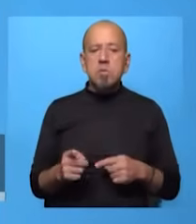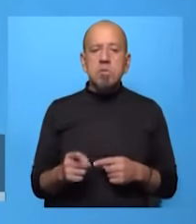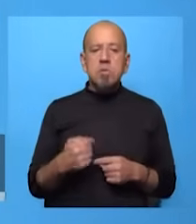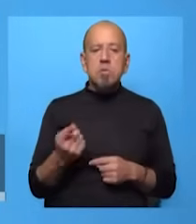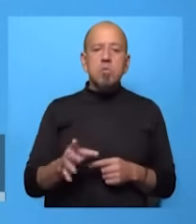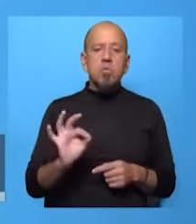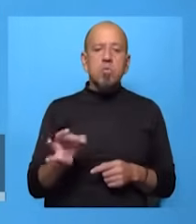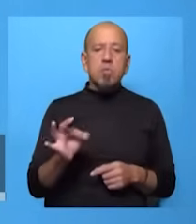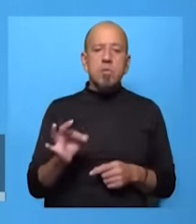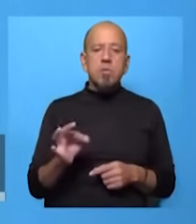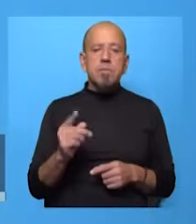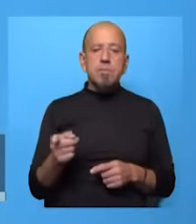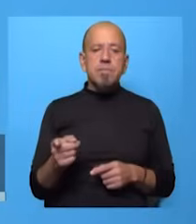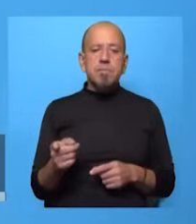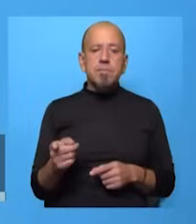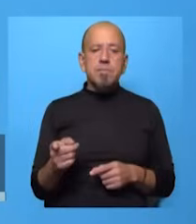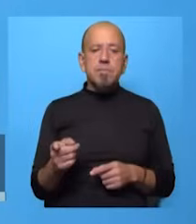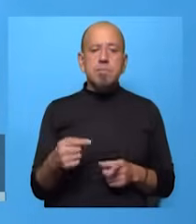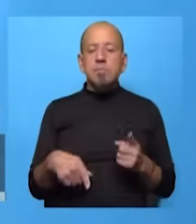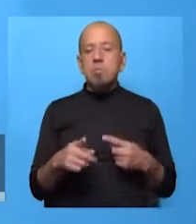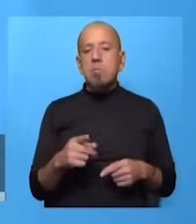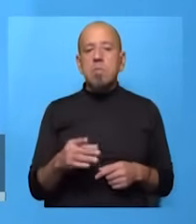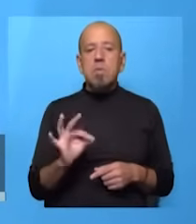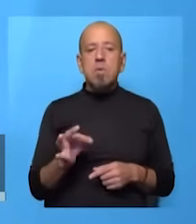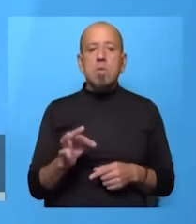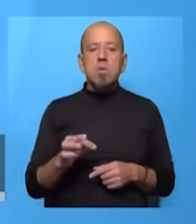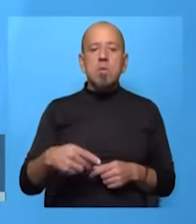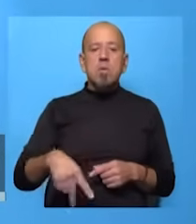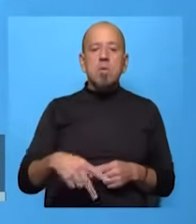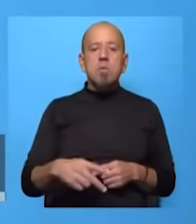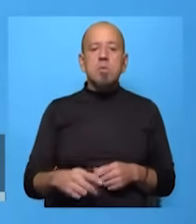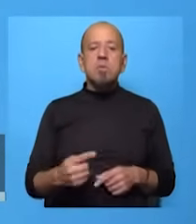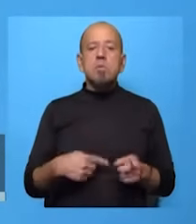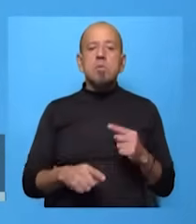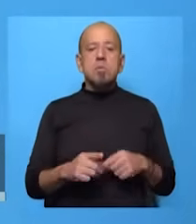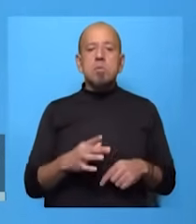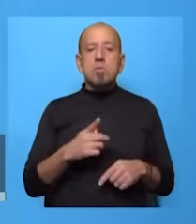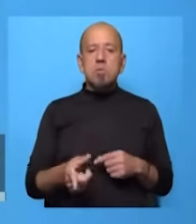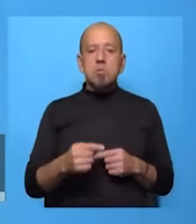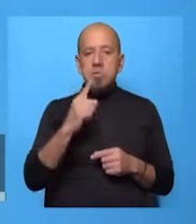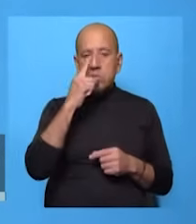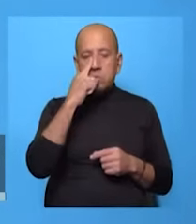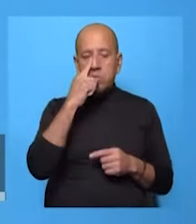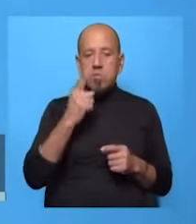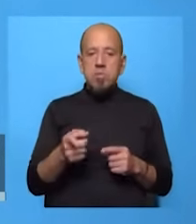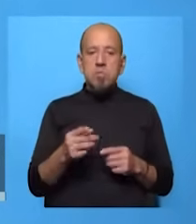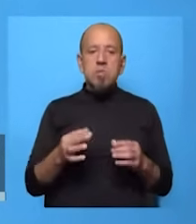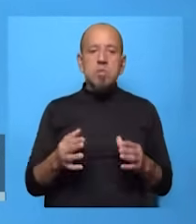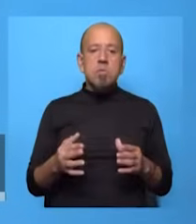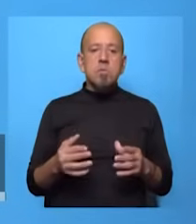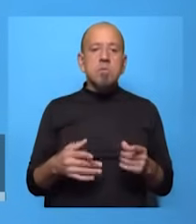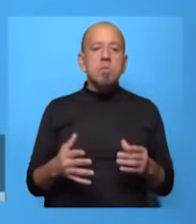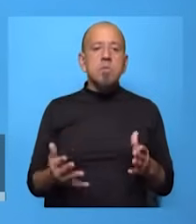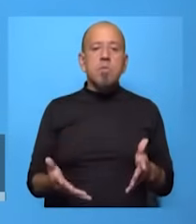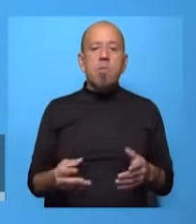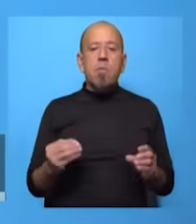es octubre y si es octubre y quizás noviembre si hay balot pero para eso hay que pasar por junio y lo que tenemos que decidir en junio es qué